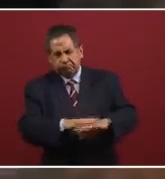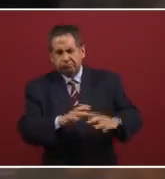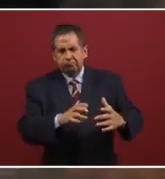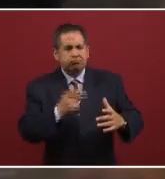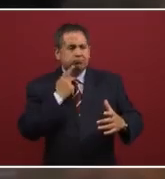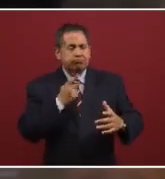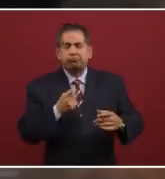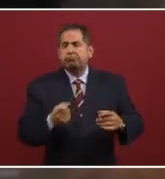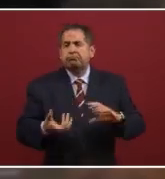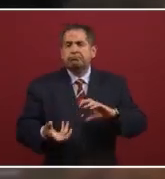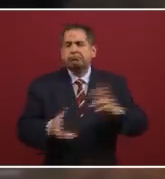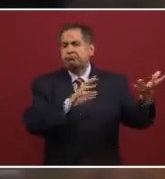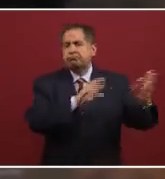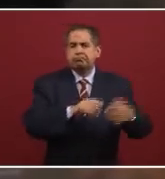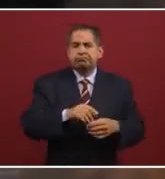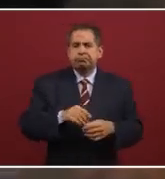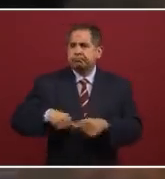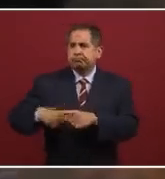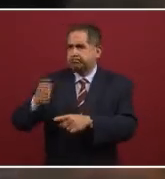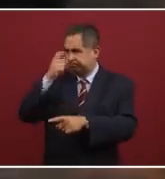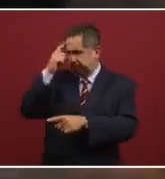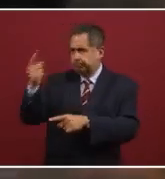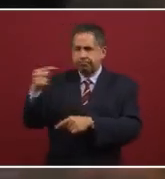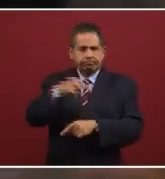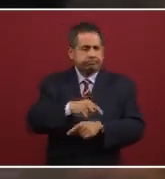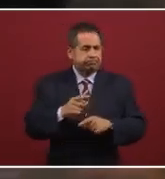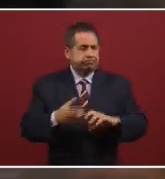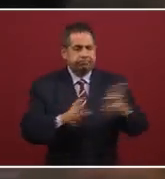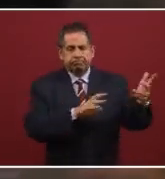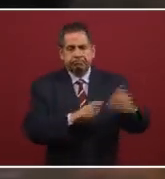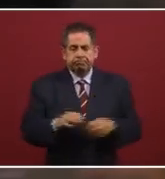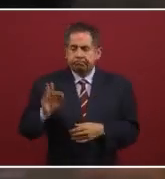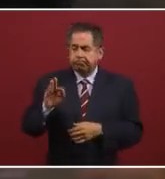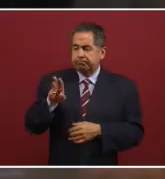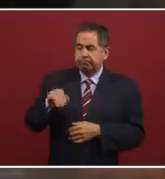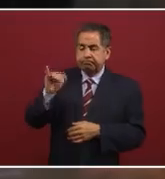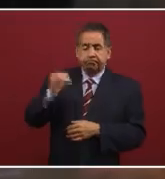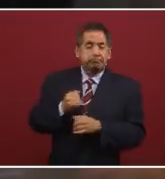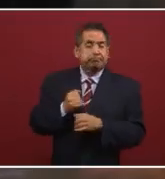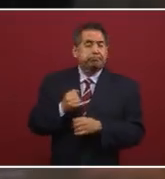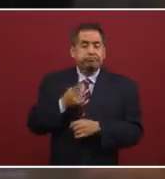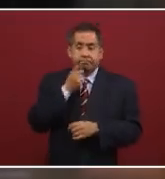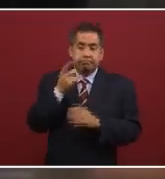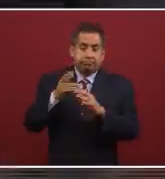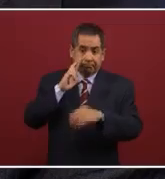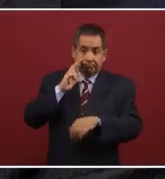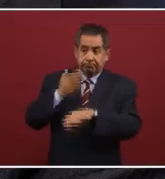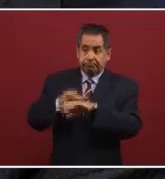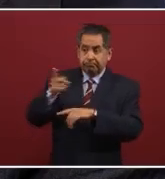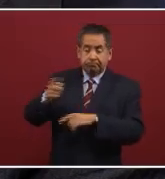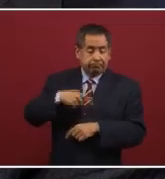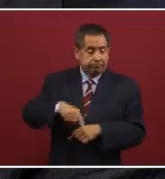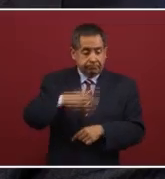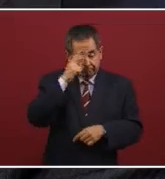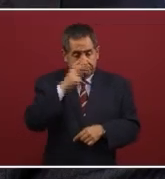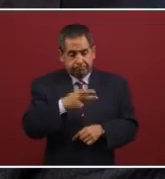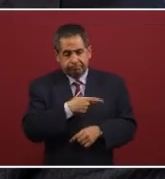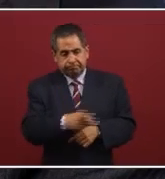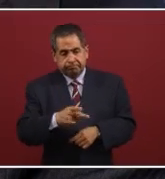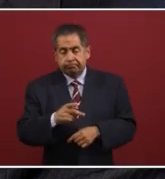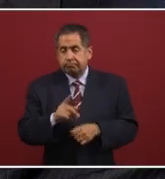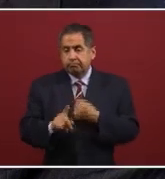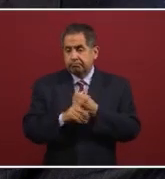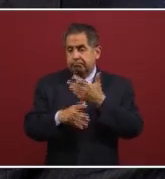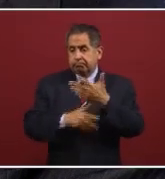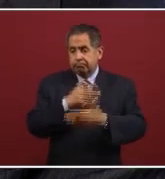políticas económicas a México y dijo que el Fondo Monetario era el responsable del bajo crecimiento de la pobreza e incluso de la